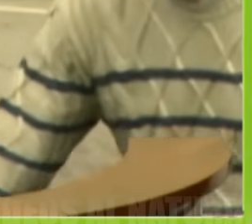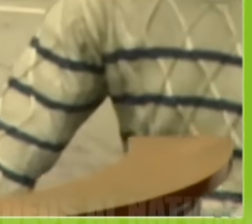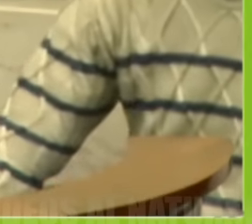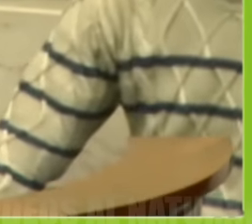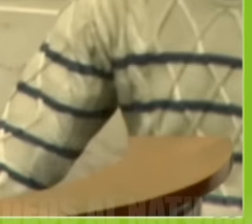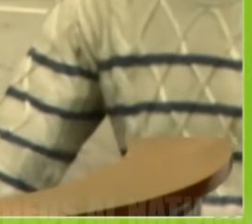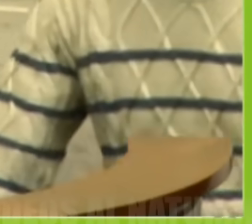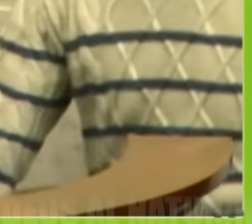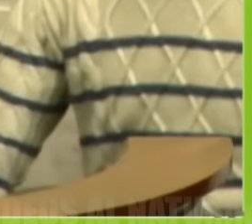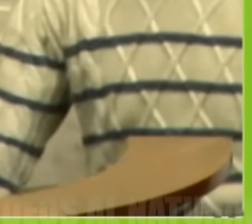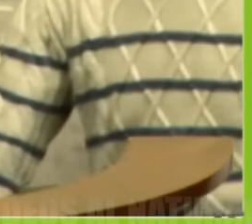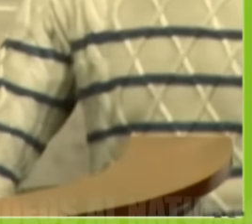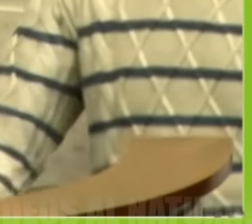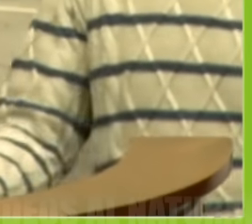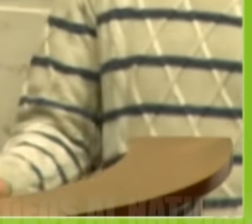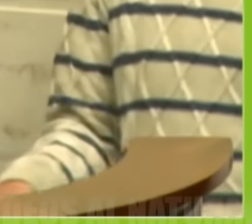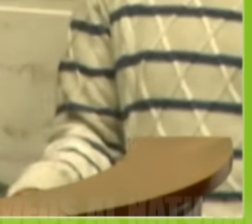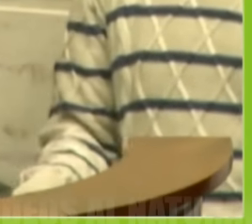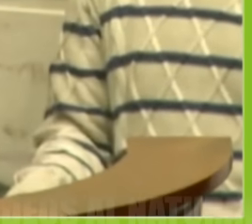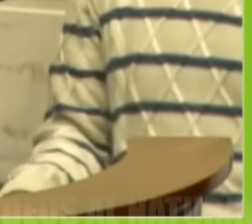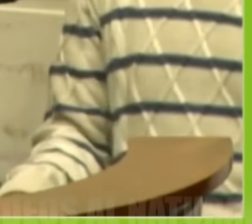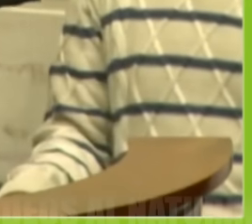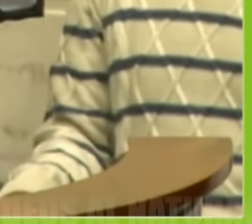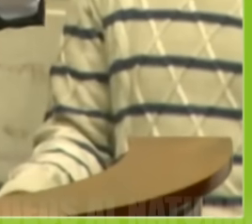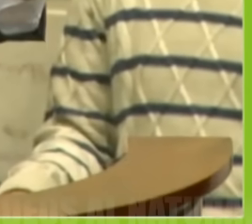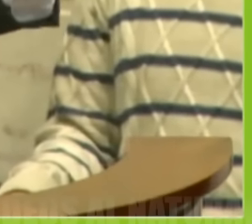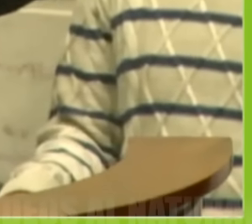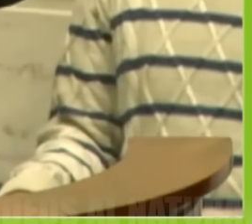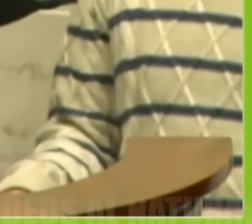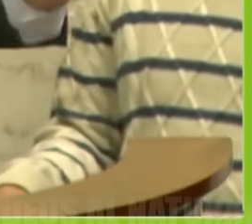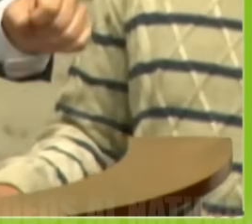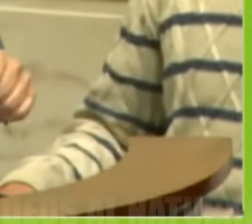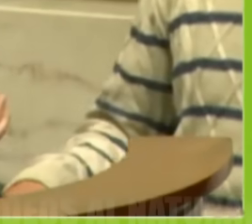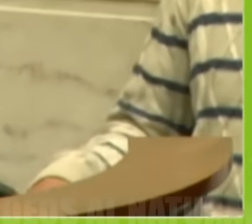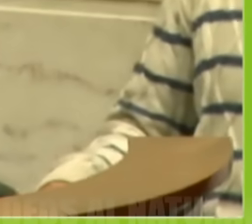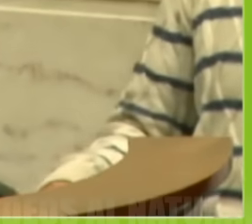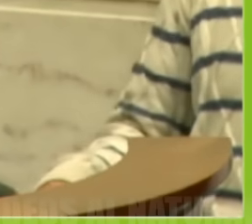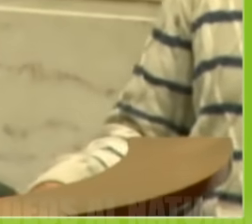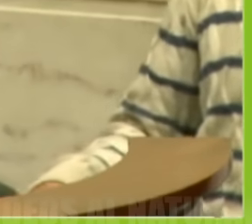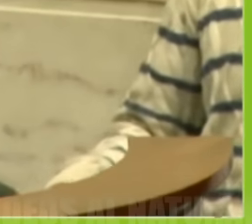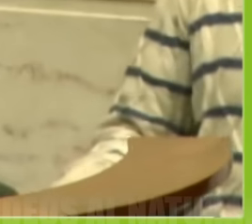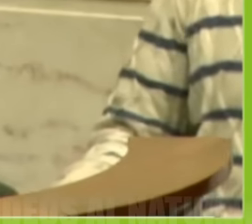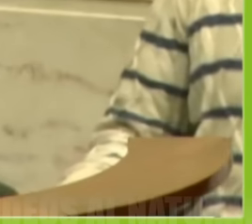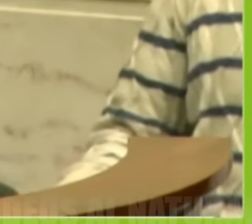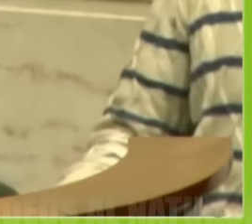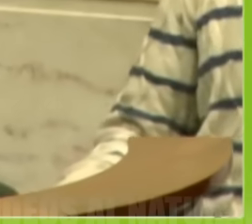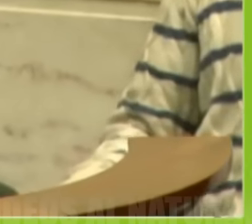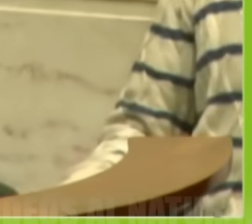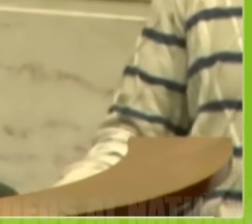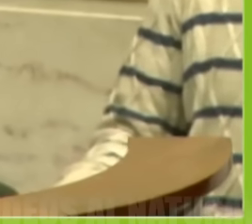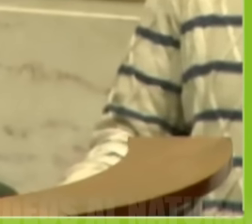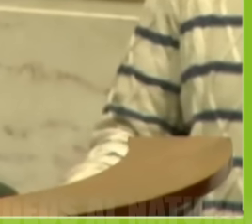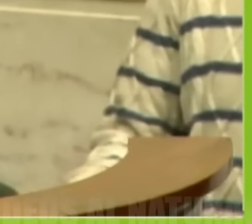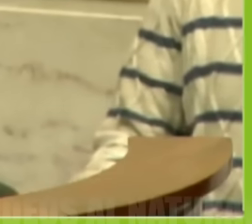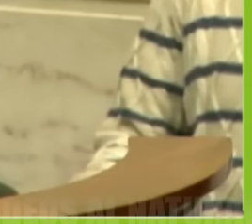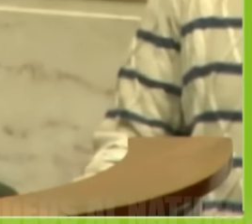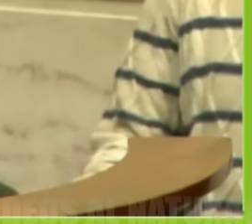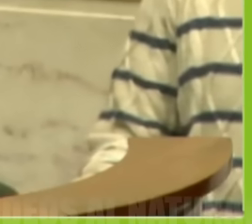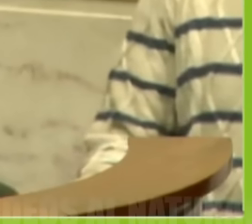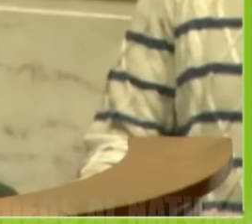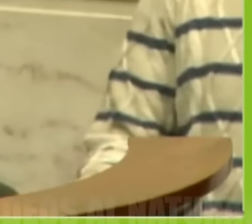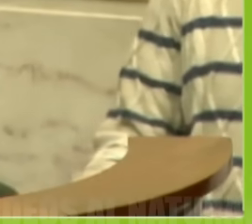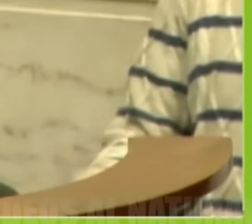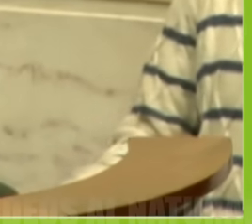esta referencia a un desafortunado momento del señor presidente. Pero así